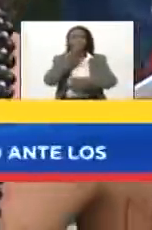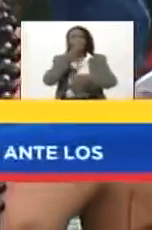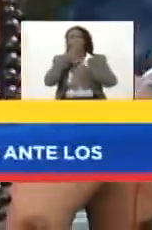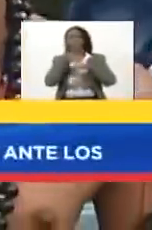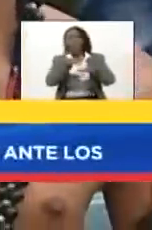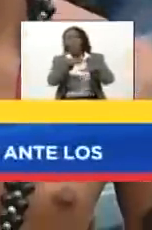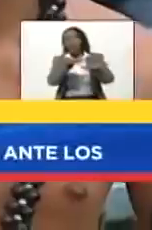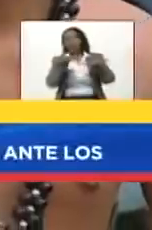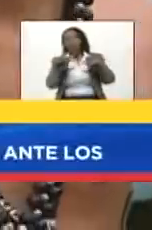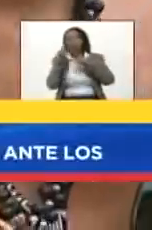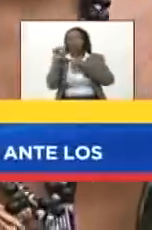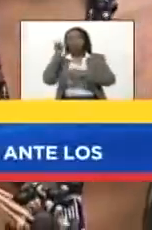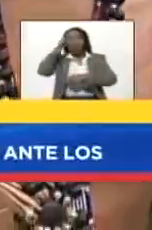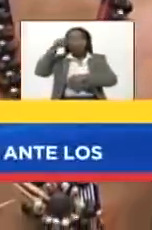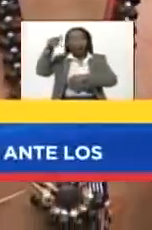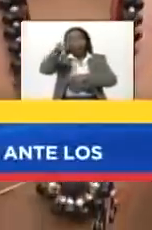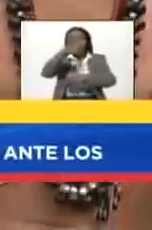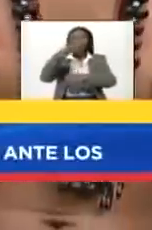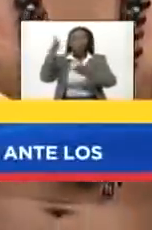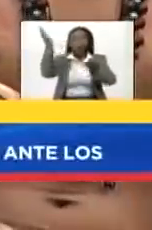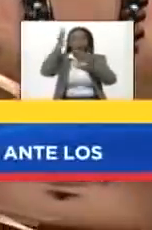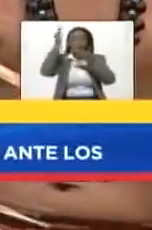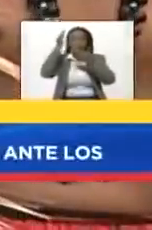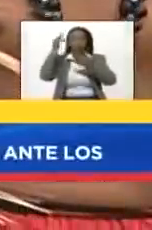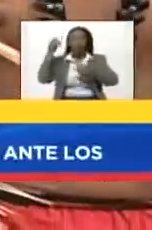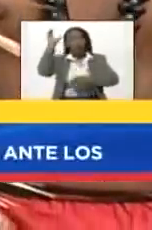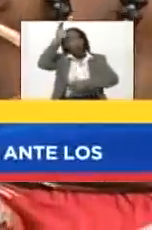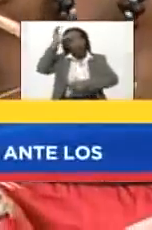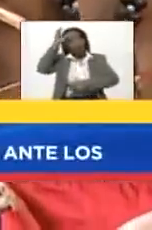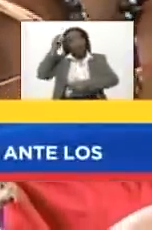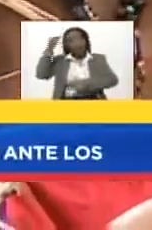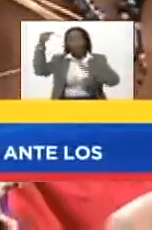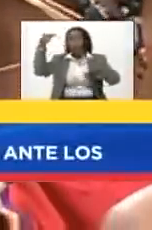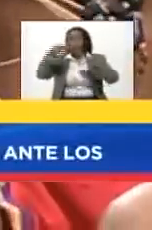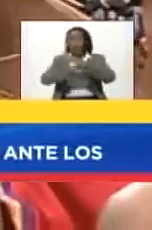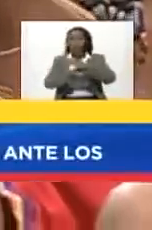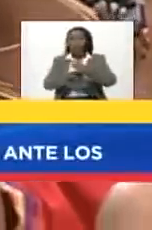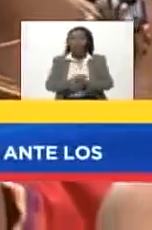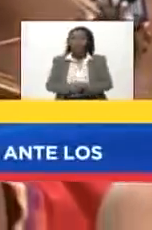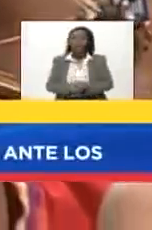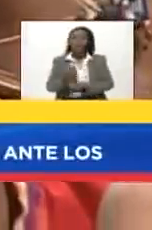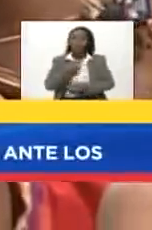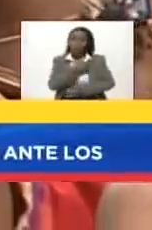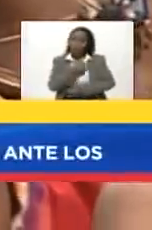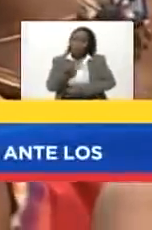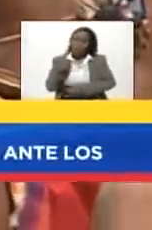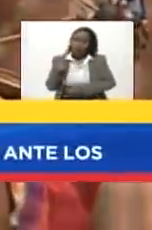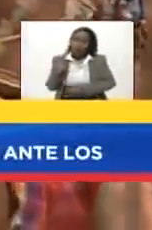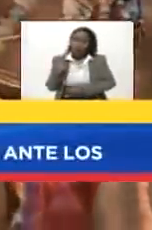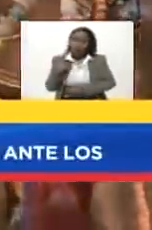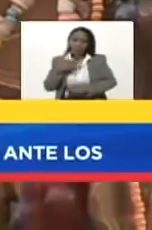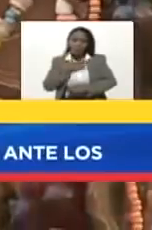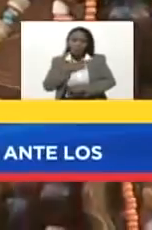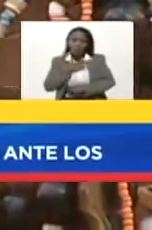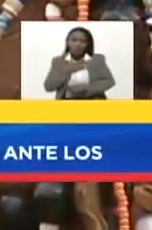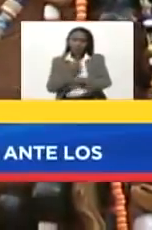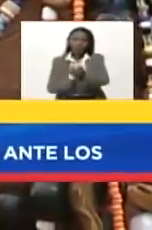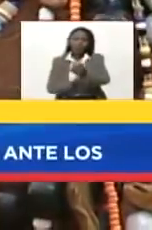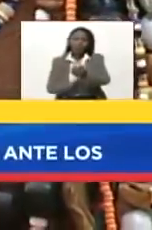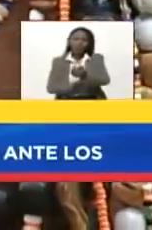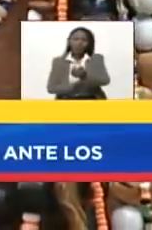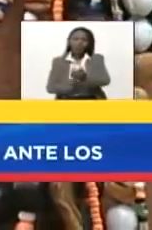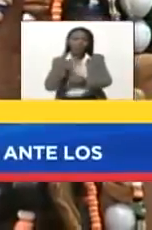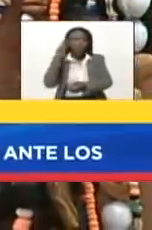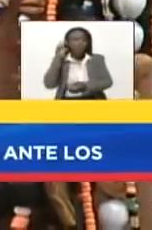de pueblos indios, la conciencia más profunda. Yo quisiera que mi hermana,